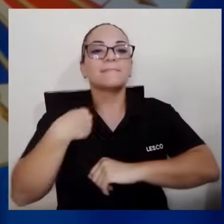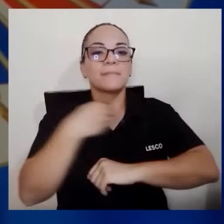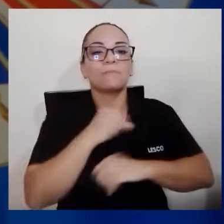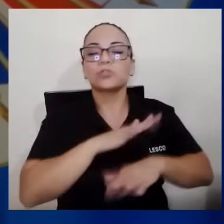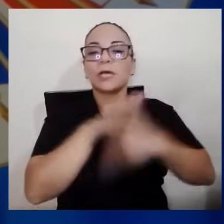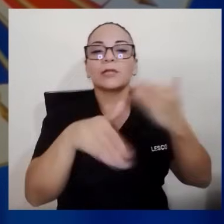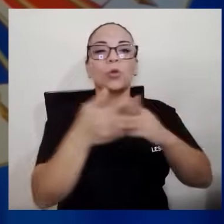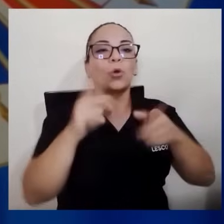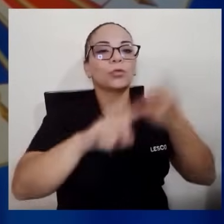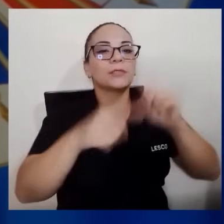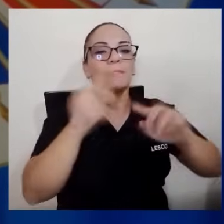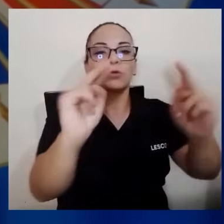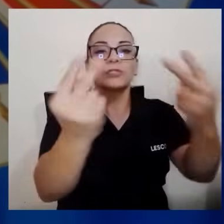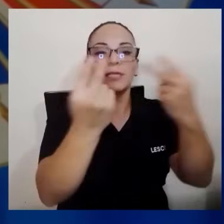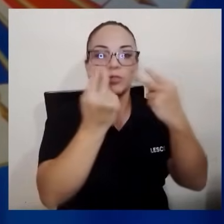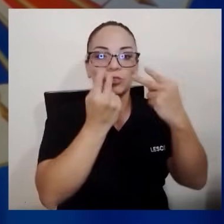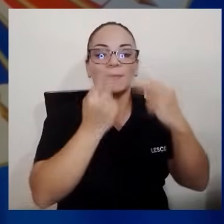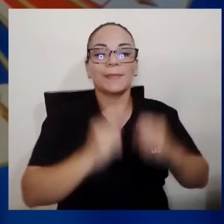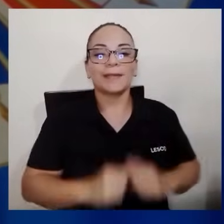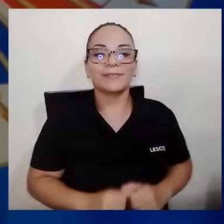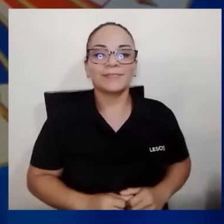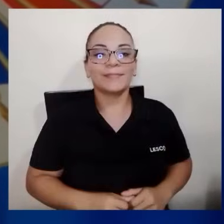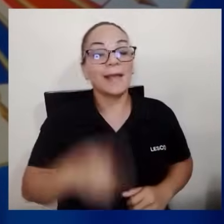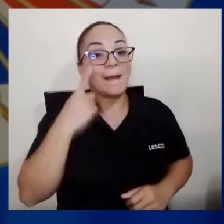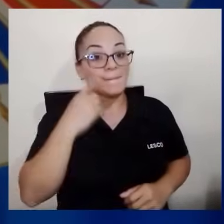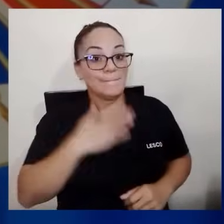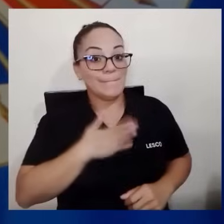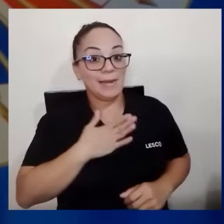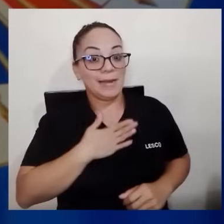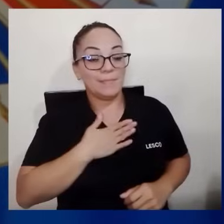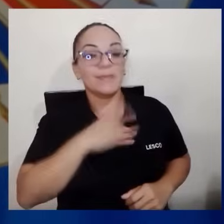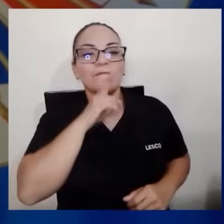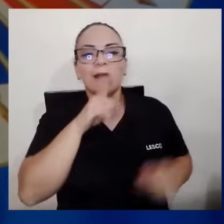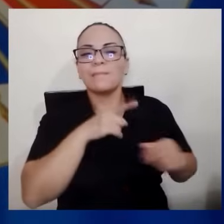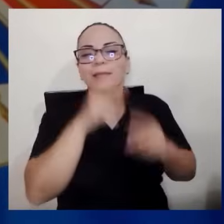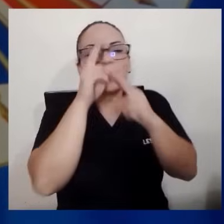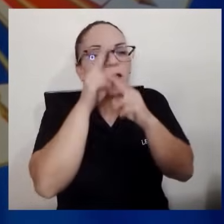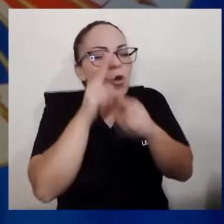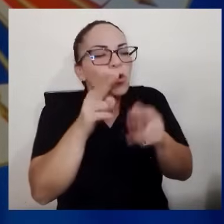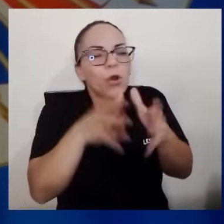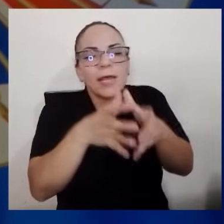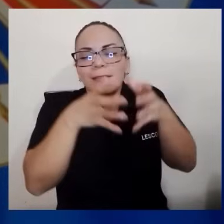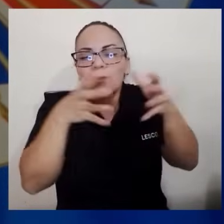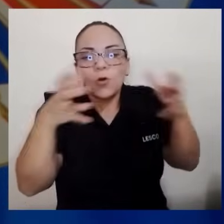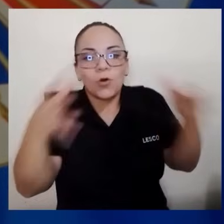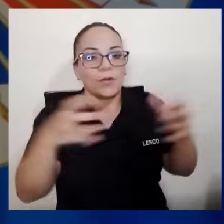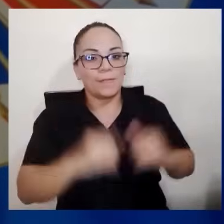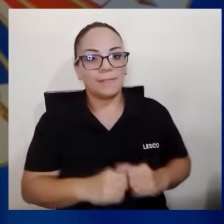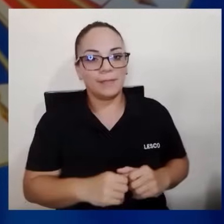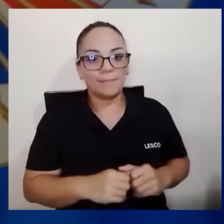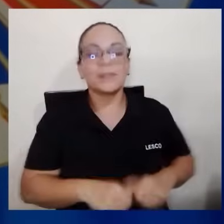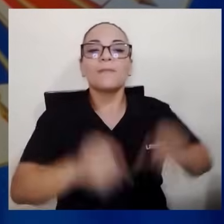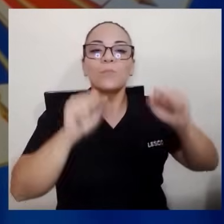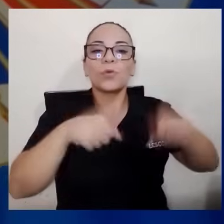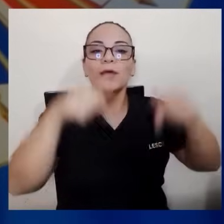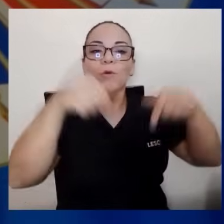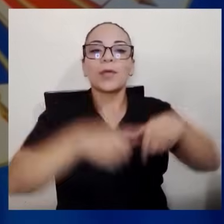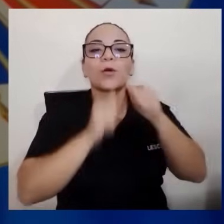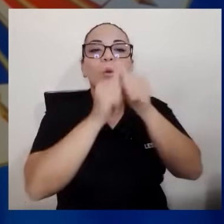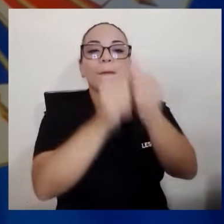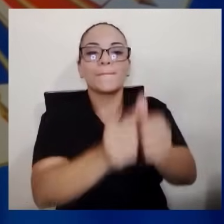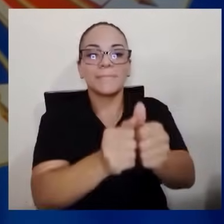ven para mí es un honor enorme el poder acompañarlos en